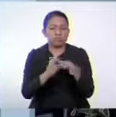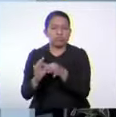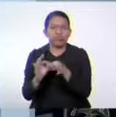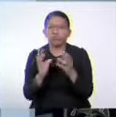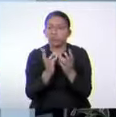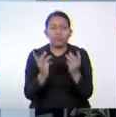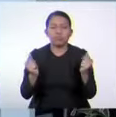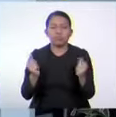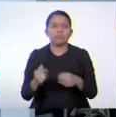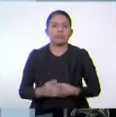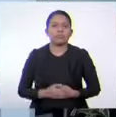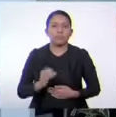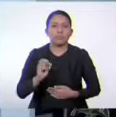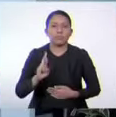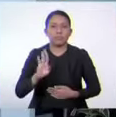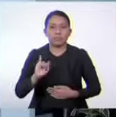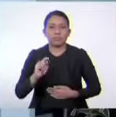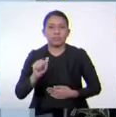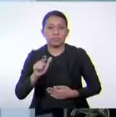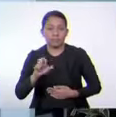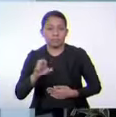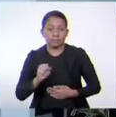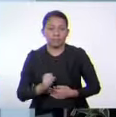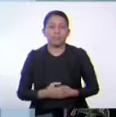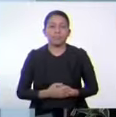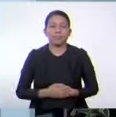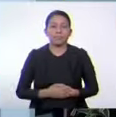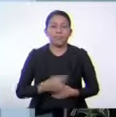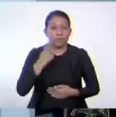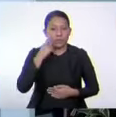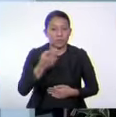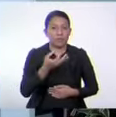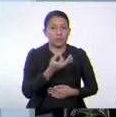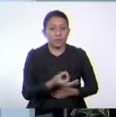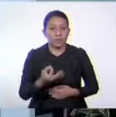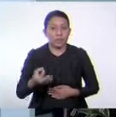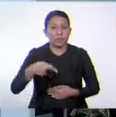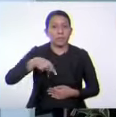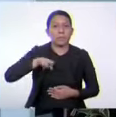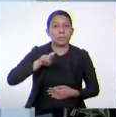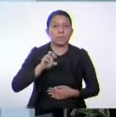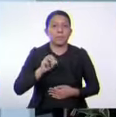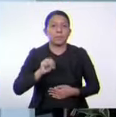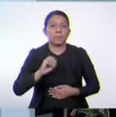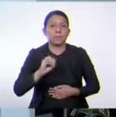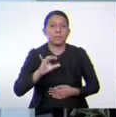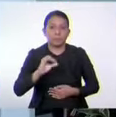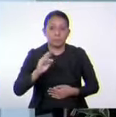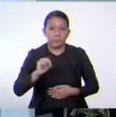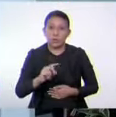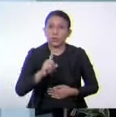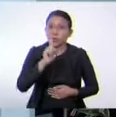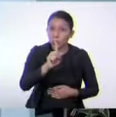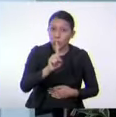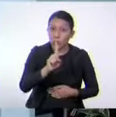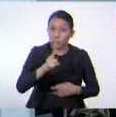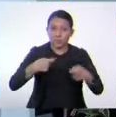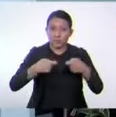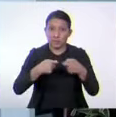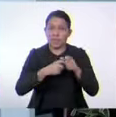orbitales, luego sucede el fenómeno de promoción donde un electrón